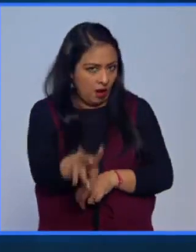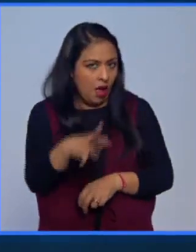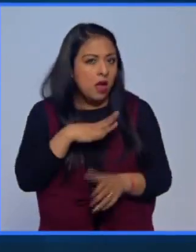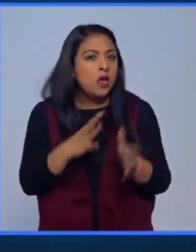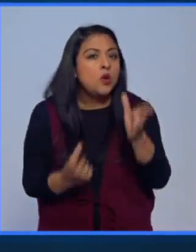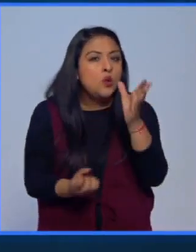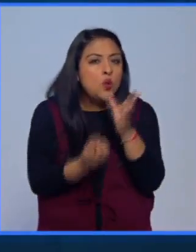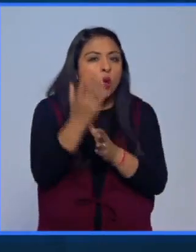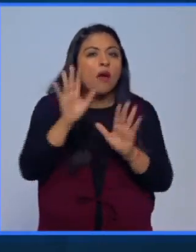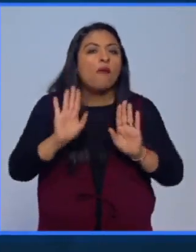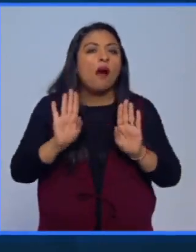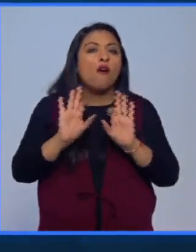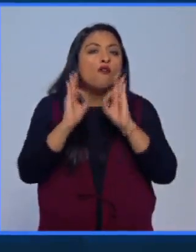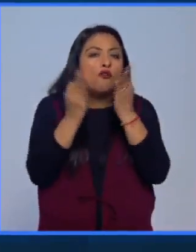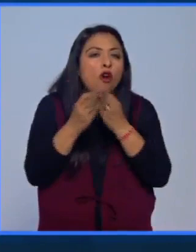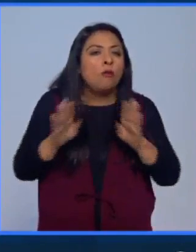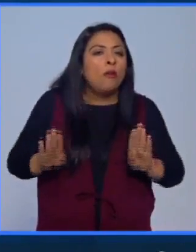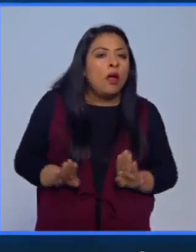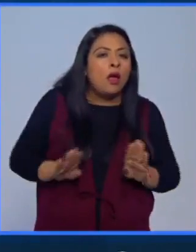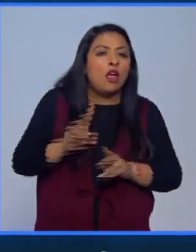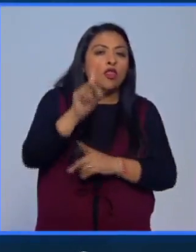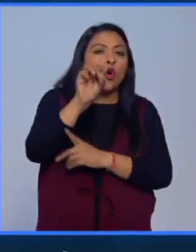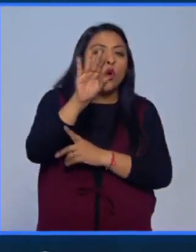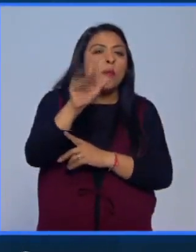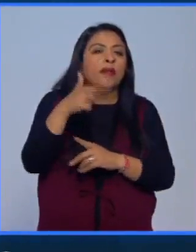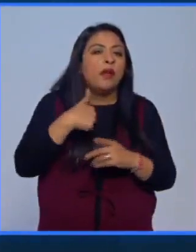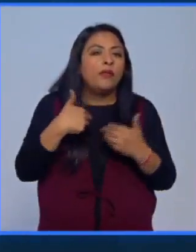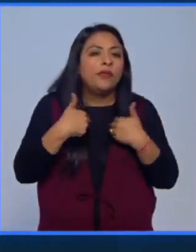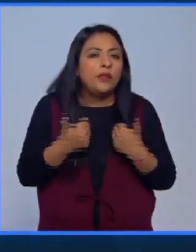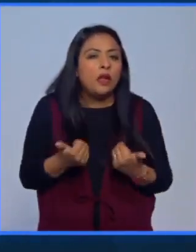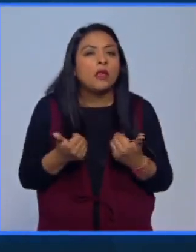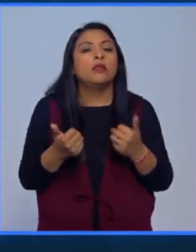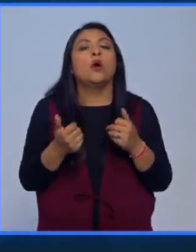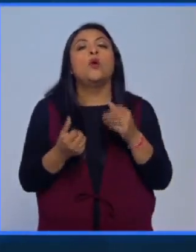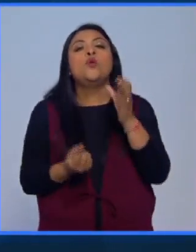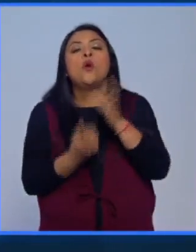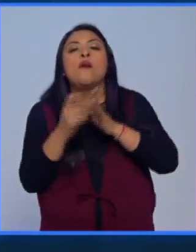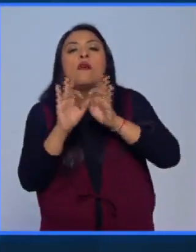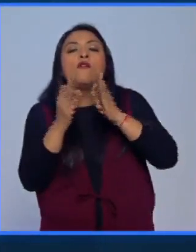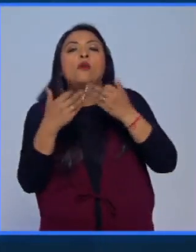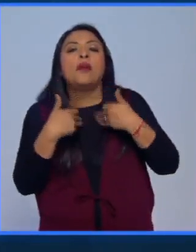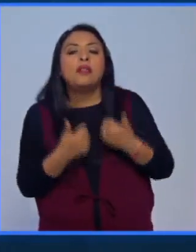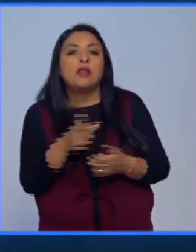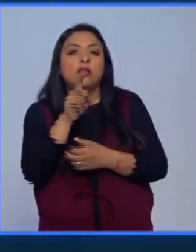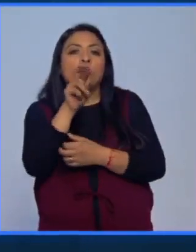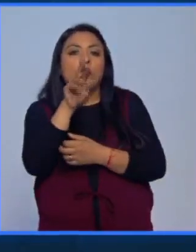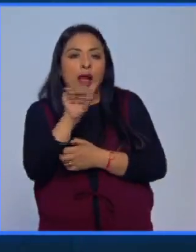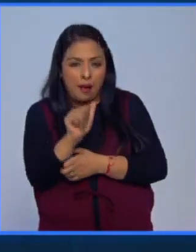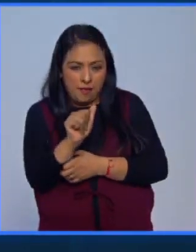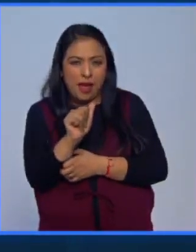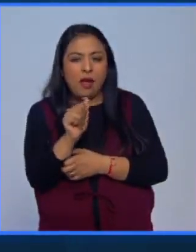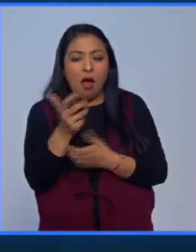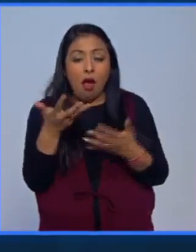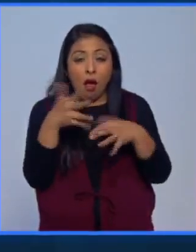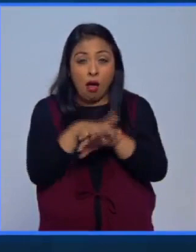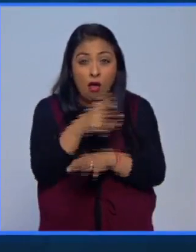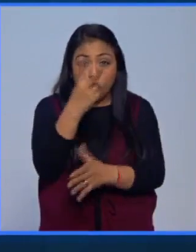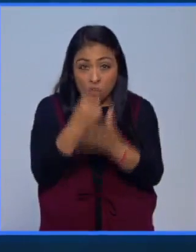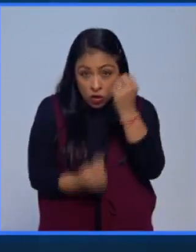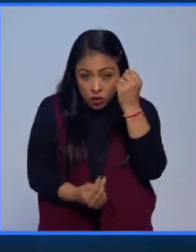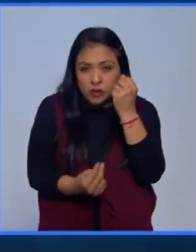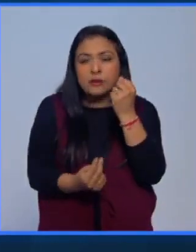nuevo documental, una nueva manera de entender el documental, una nueva manera de entender el drama y la mezcla entre ambos,